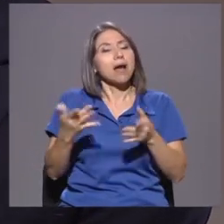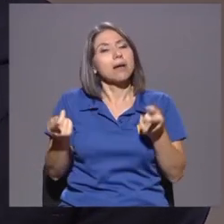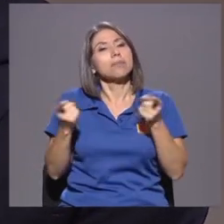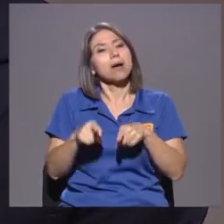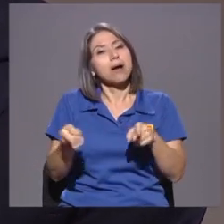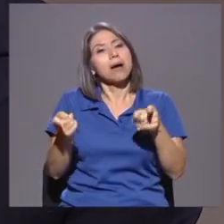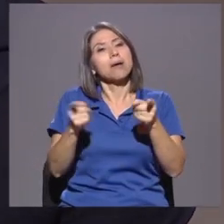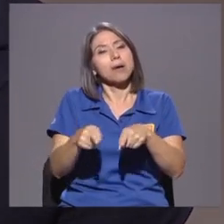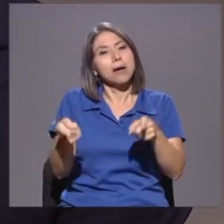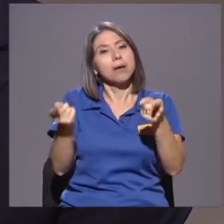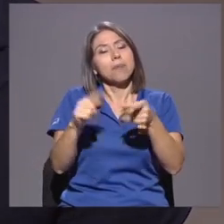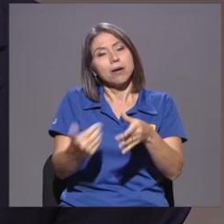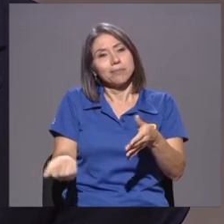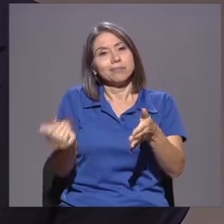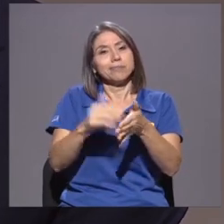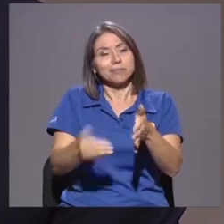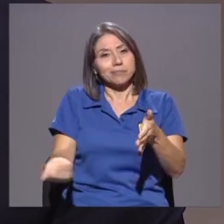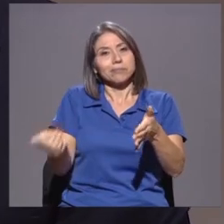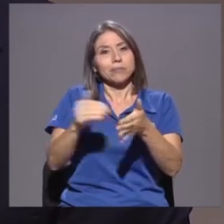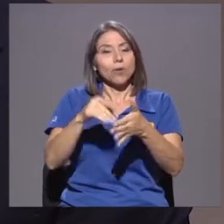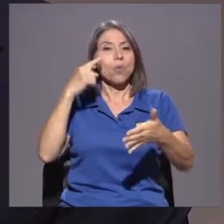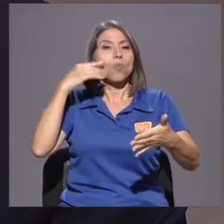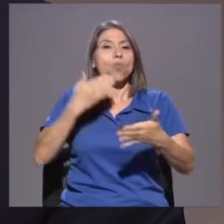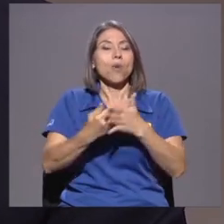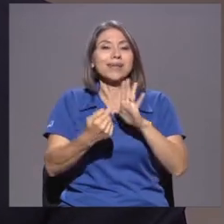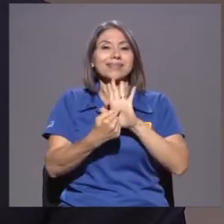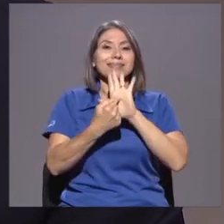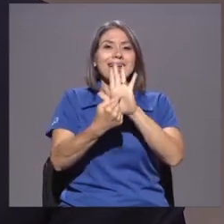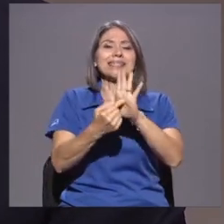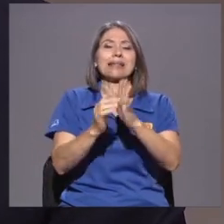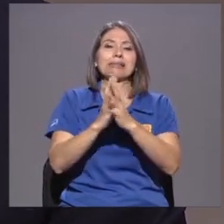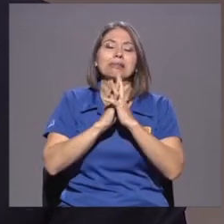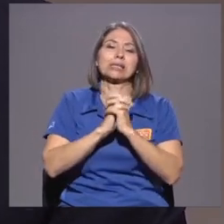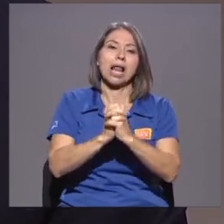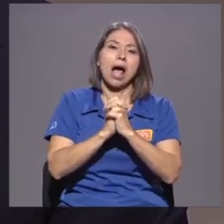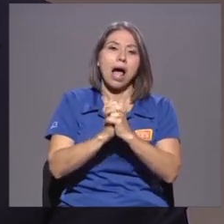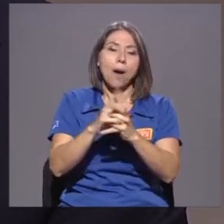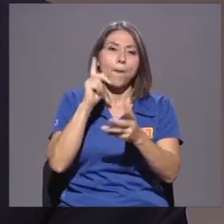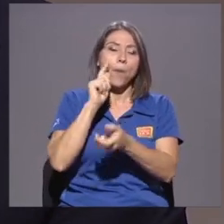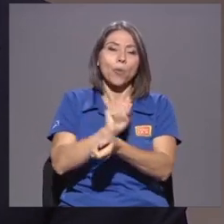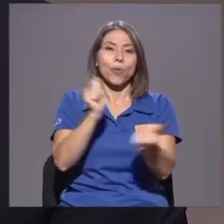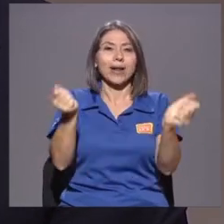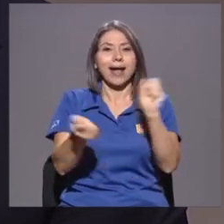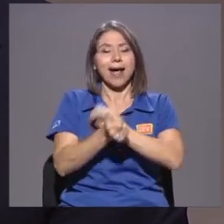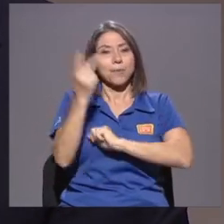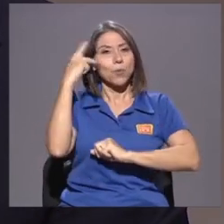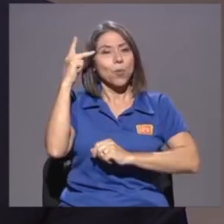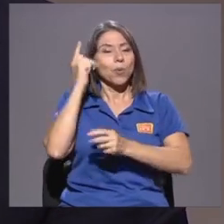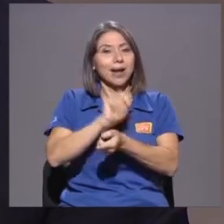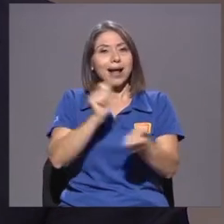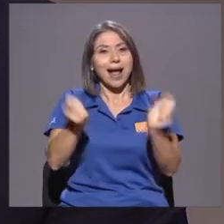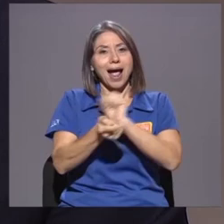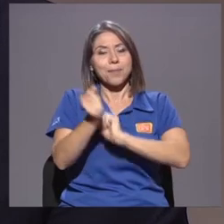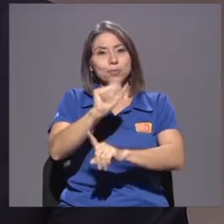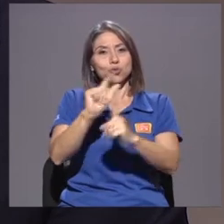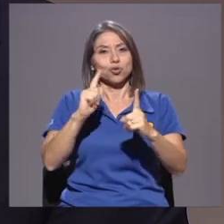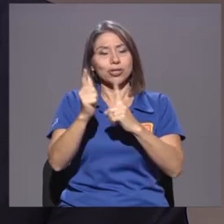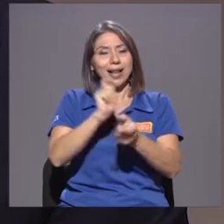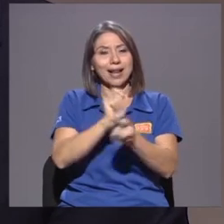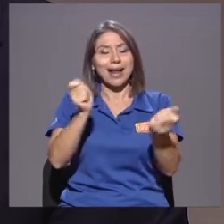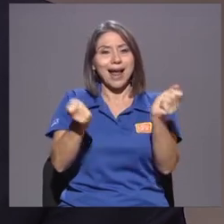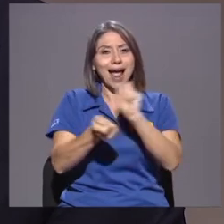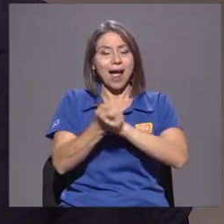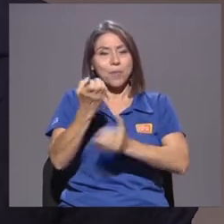dado muestras de un clamor por el cambio político el cambio social el cambio económico y que